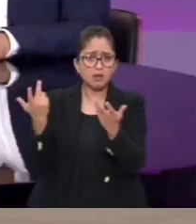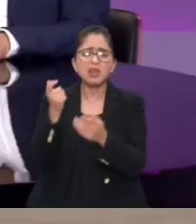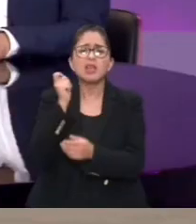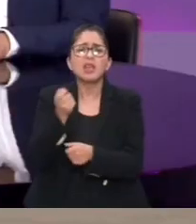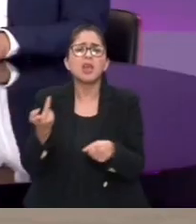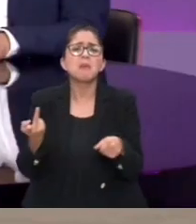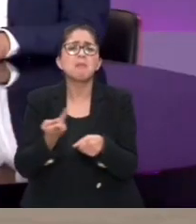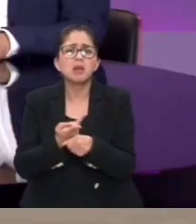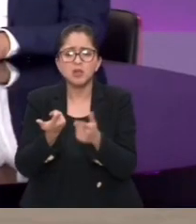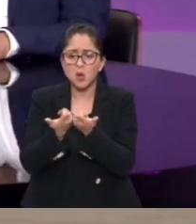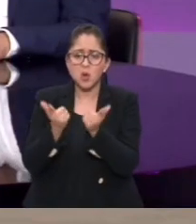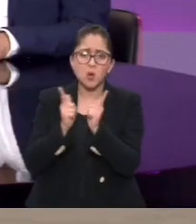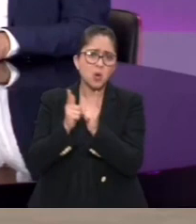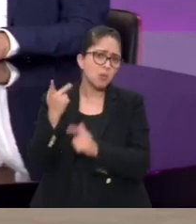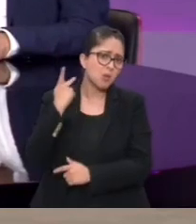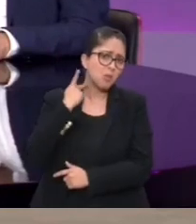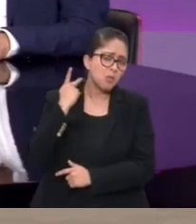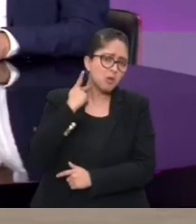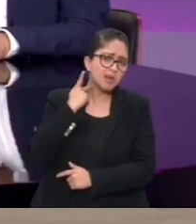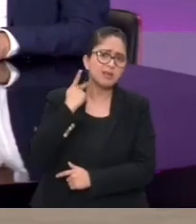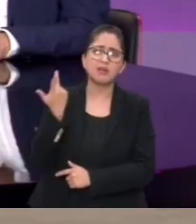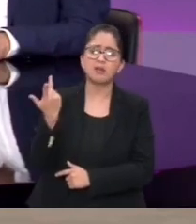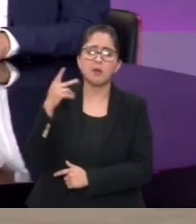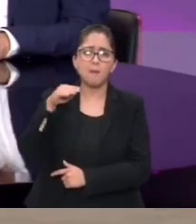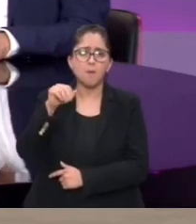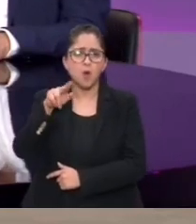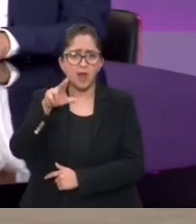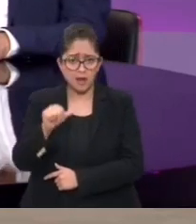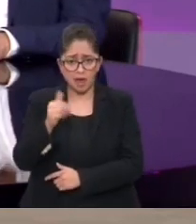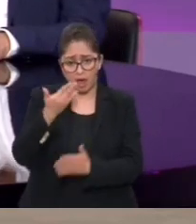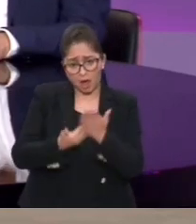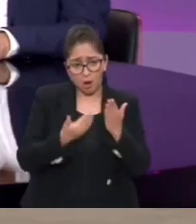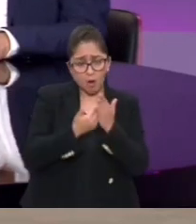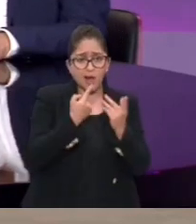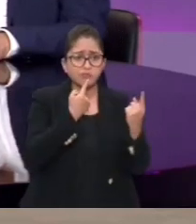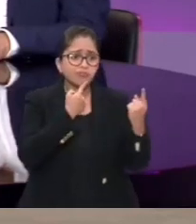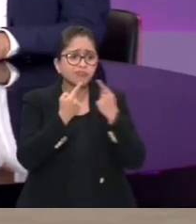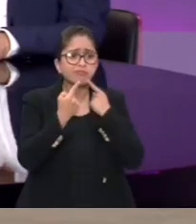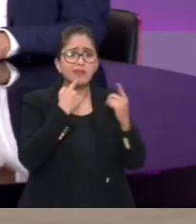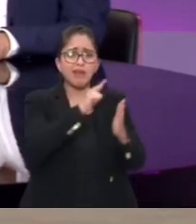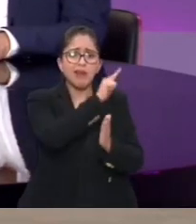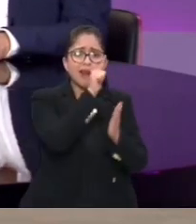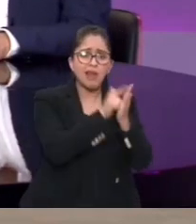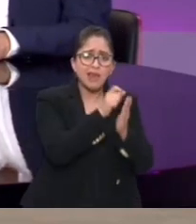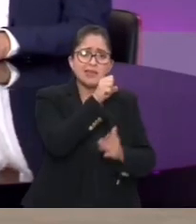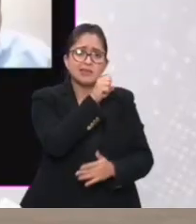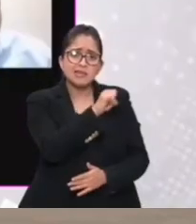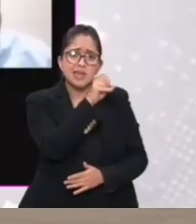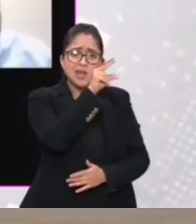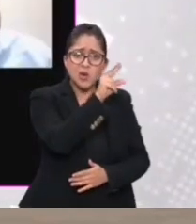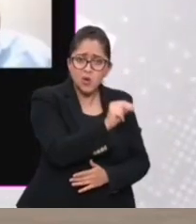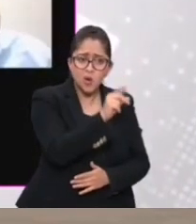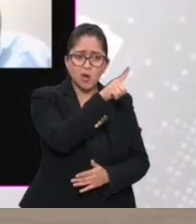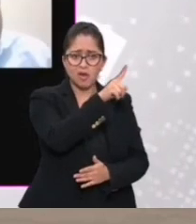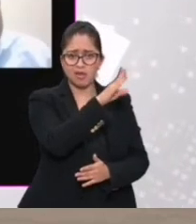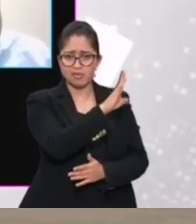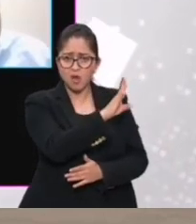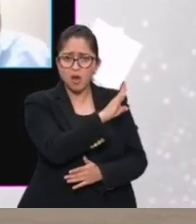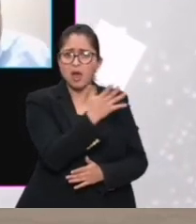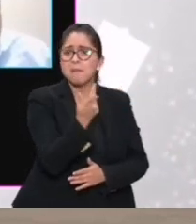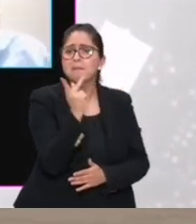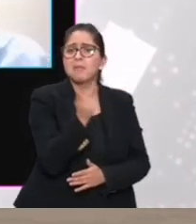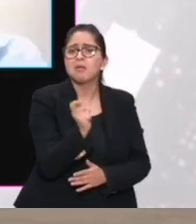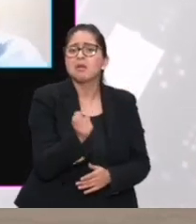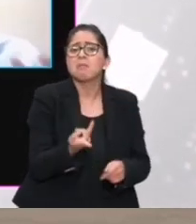asunto de legalización de drogas? Se discute ahora la marihuana, pero en general esto es parte de la discusión sobre adicciones. A ver, el tema de